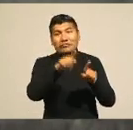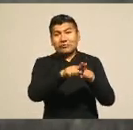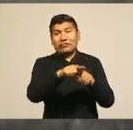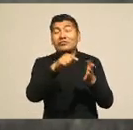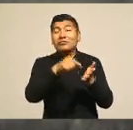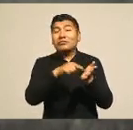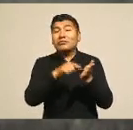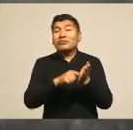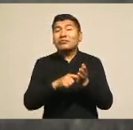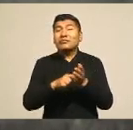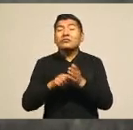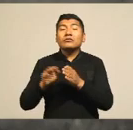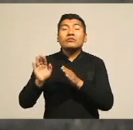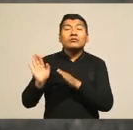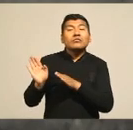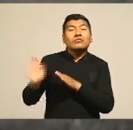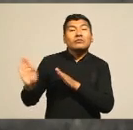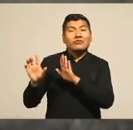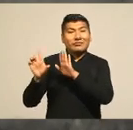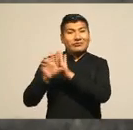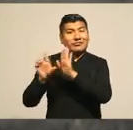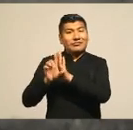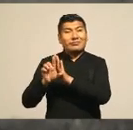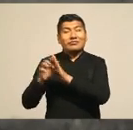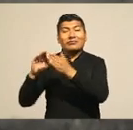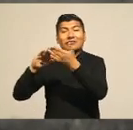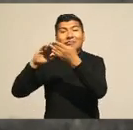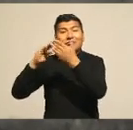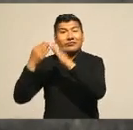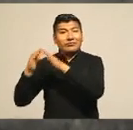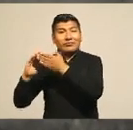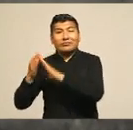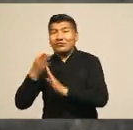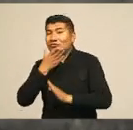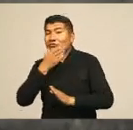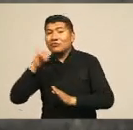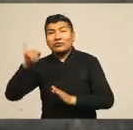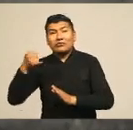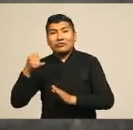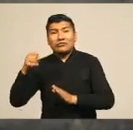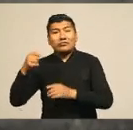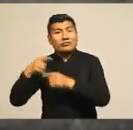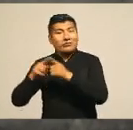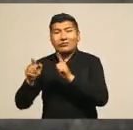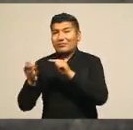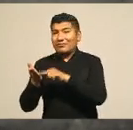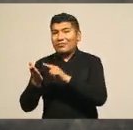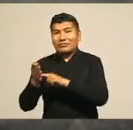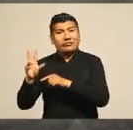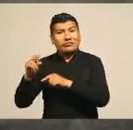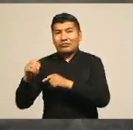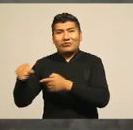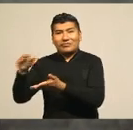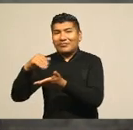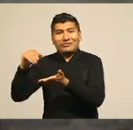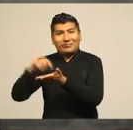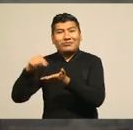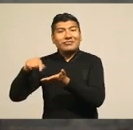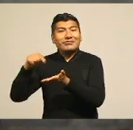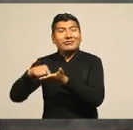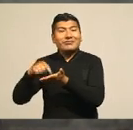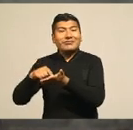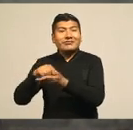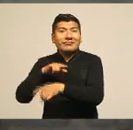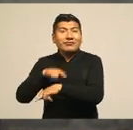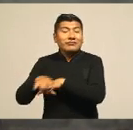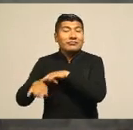pueblo judío, que había que respetarlas. Pero no es ese el centro, era una trampa, dice, que le querían poner